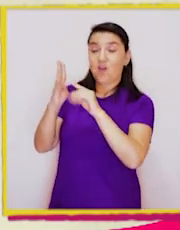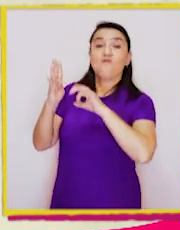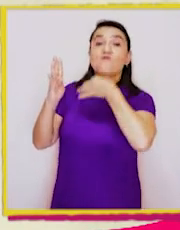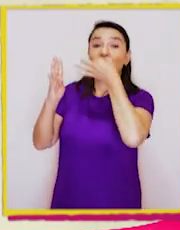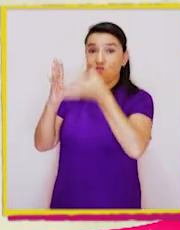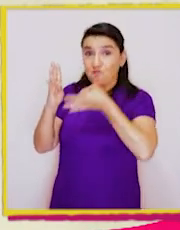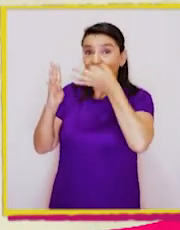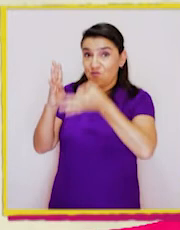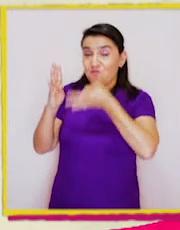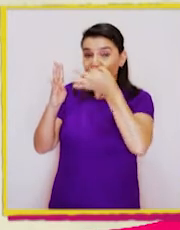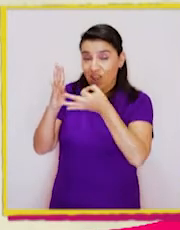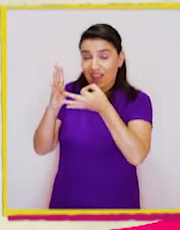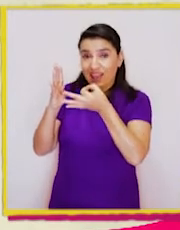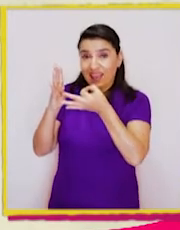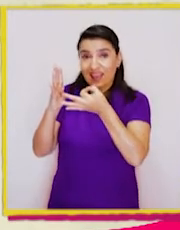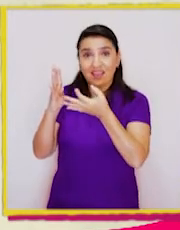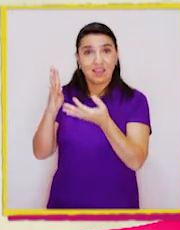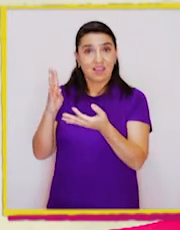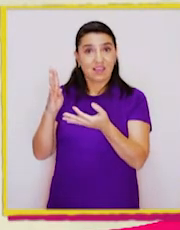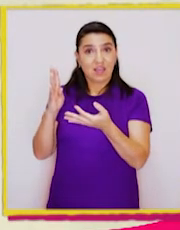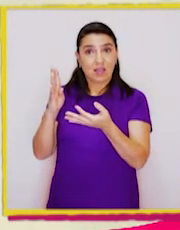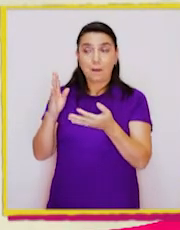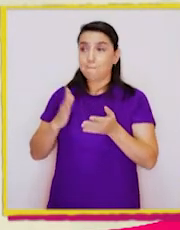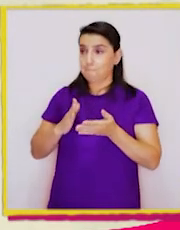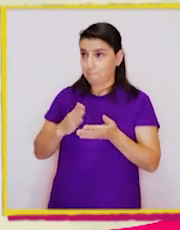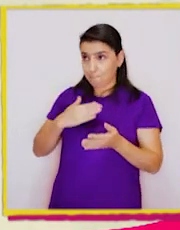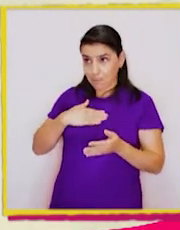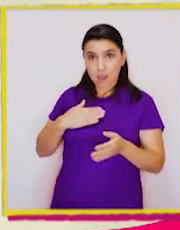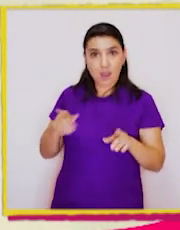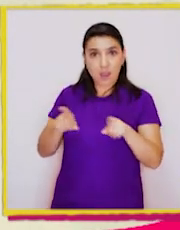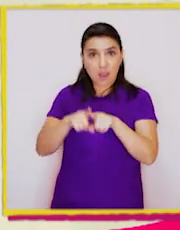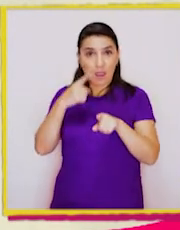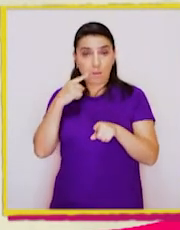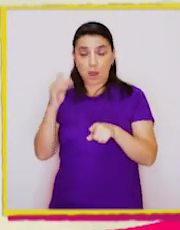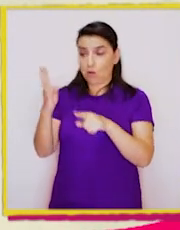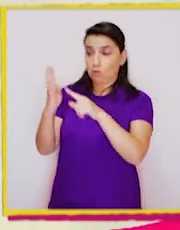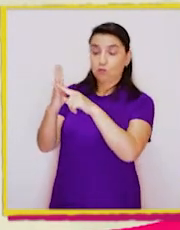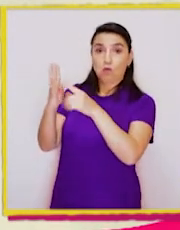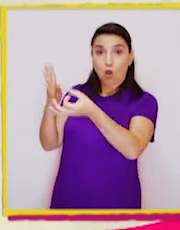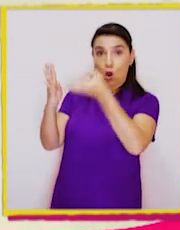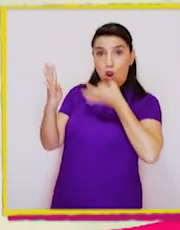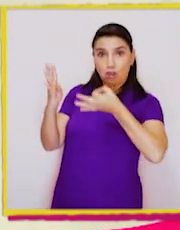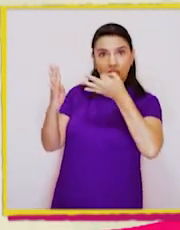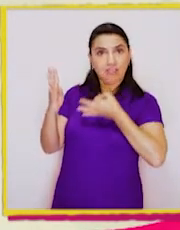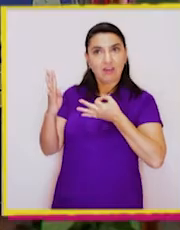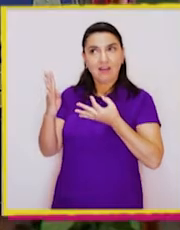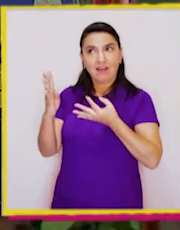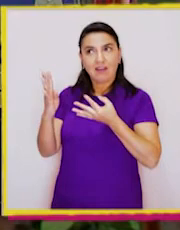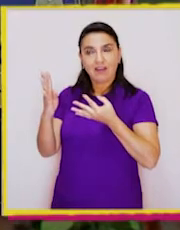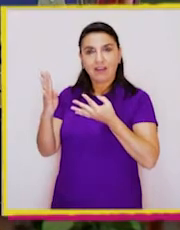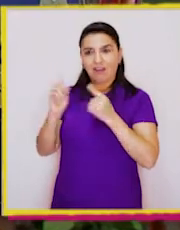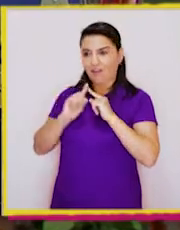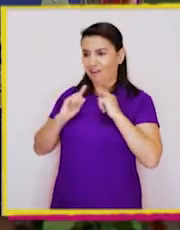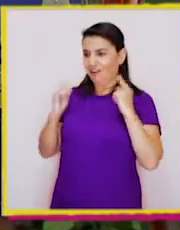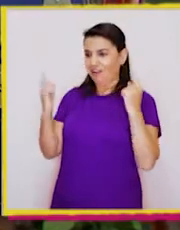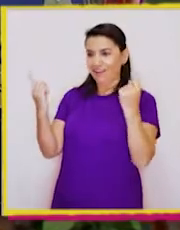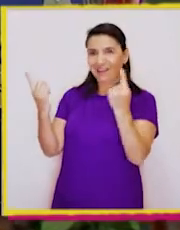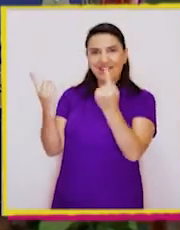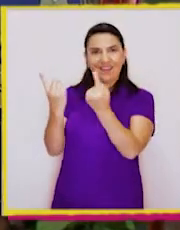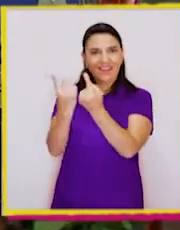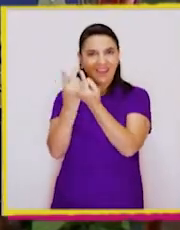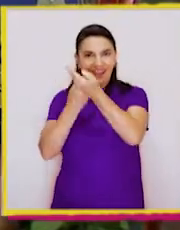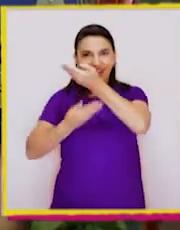quitapesar cuatro escucha al tres. Y mi hermano escucha al quitapesar cuatro. Sería como